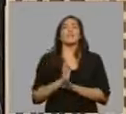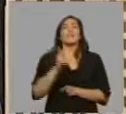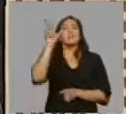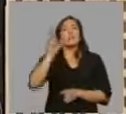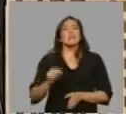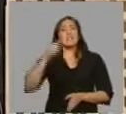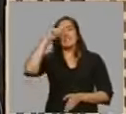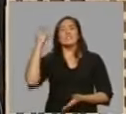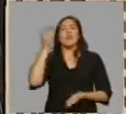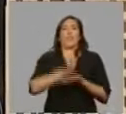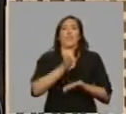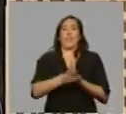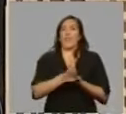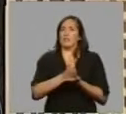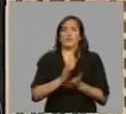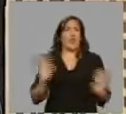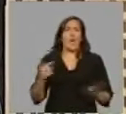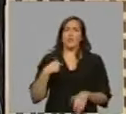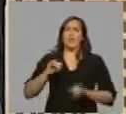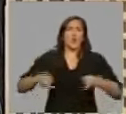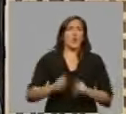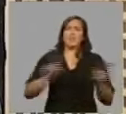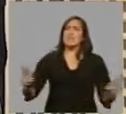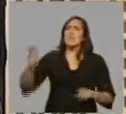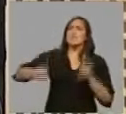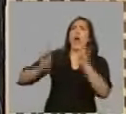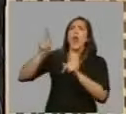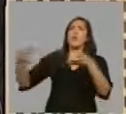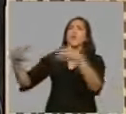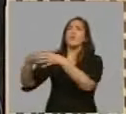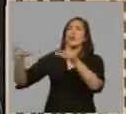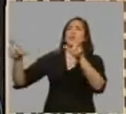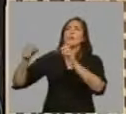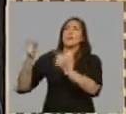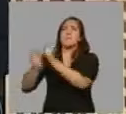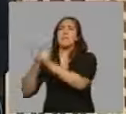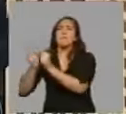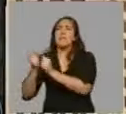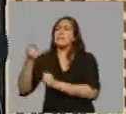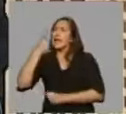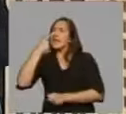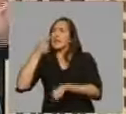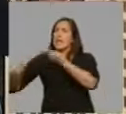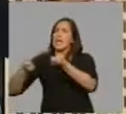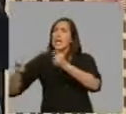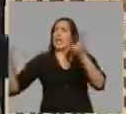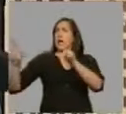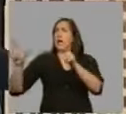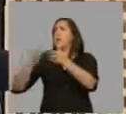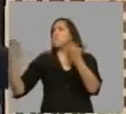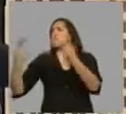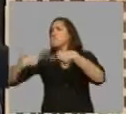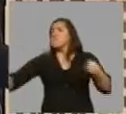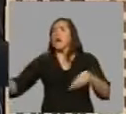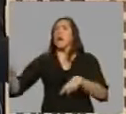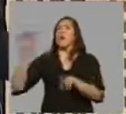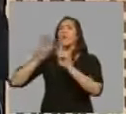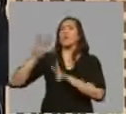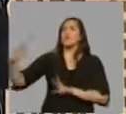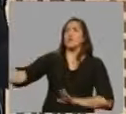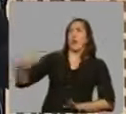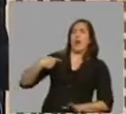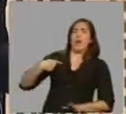ningún linchamiento mediático de ningún interés empresarial que no le interesa ni las víctimas,